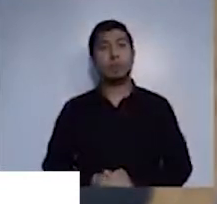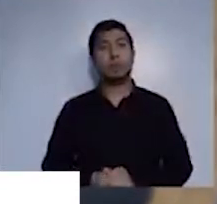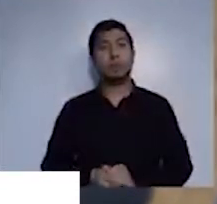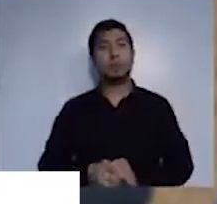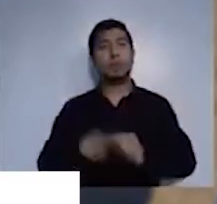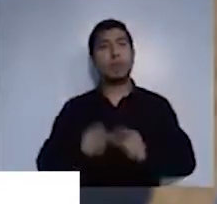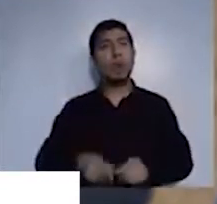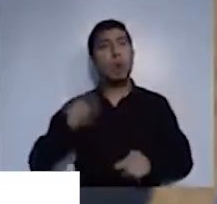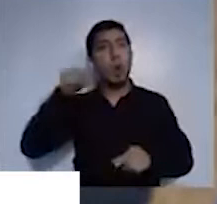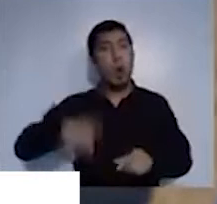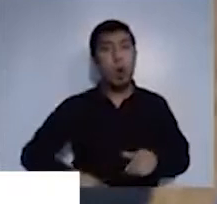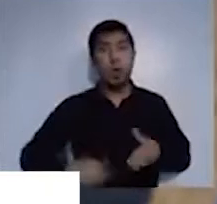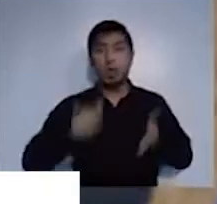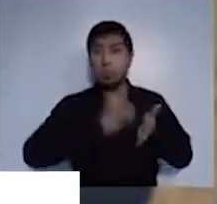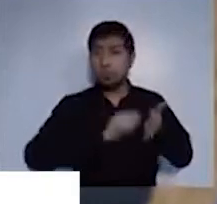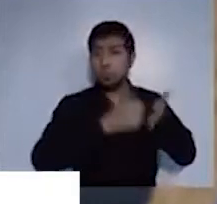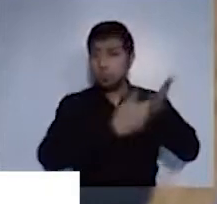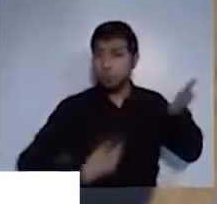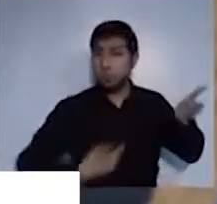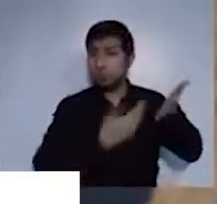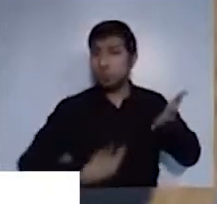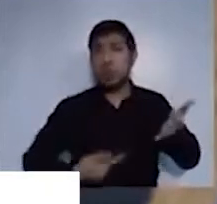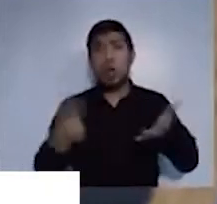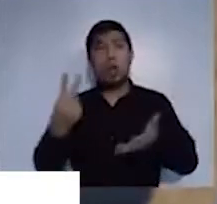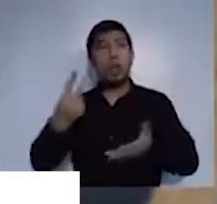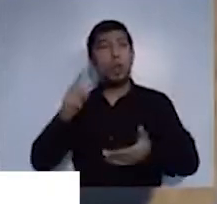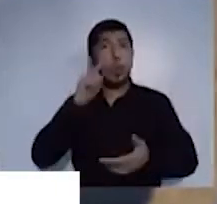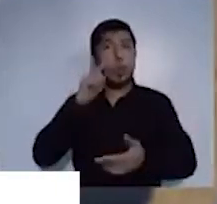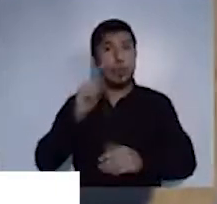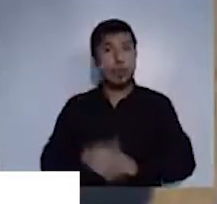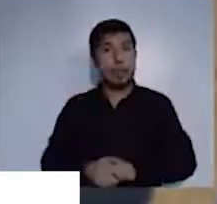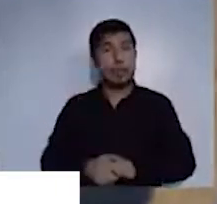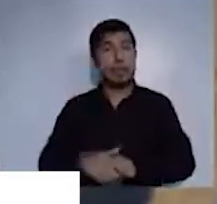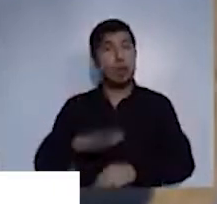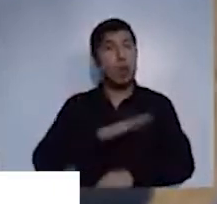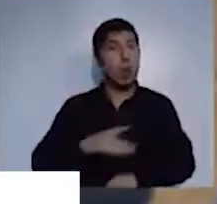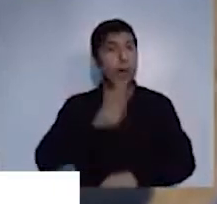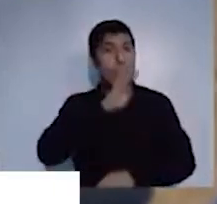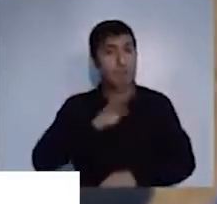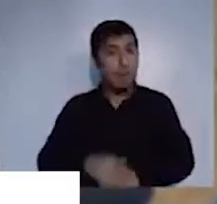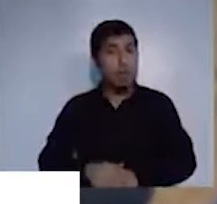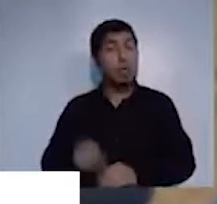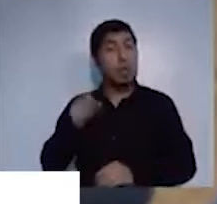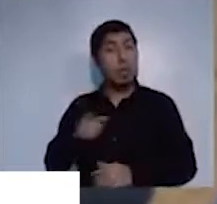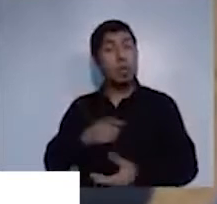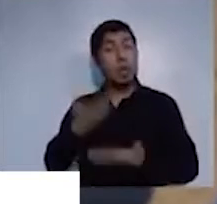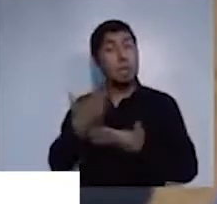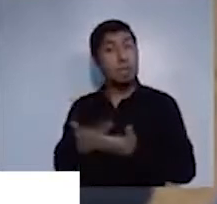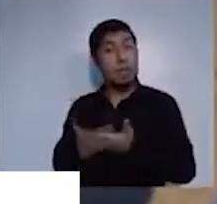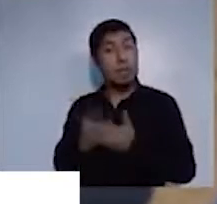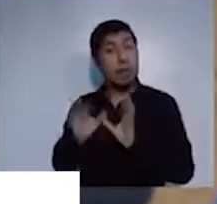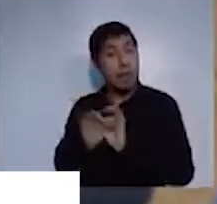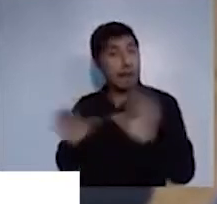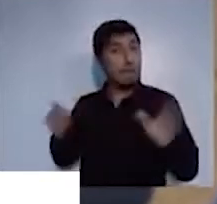hemos recibido dos notas de dos intendencias que están en zonas amarillas solicitando la habilitación de